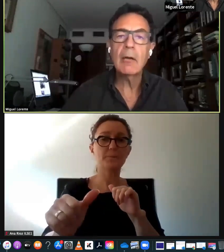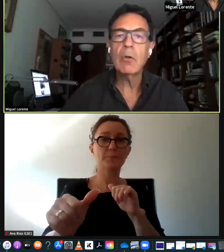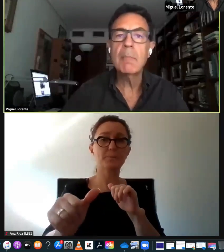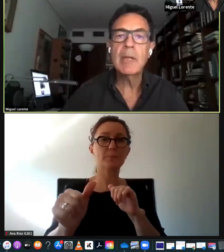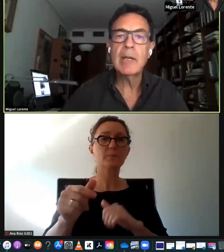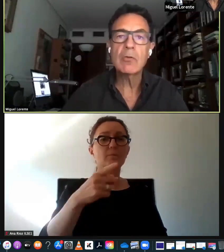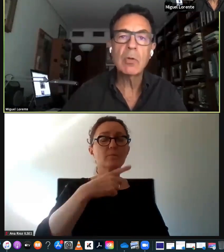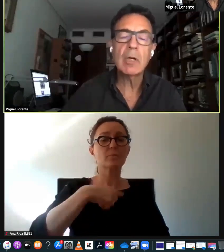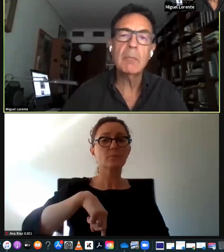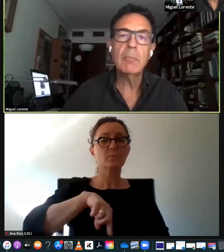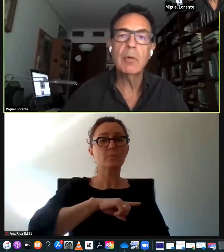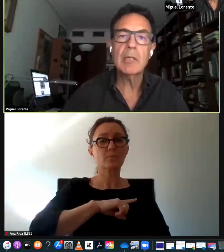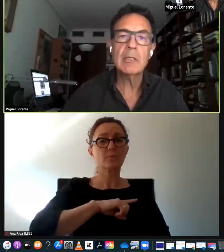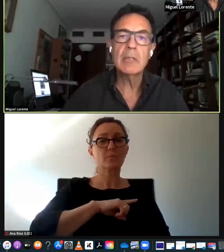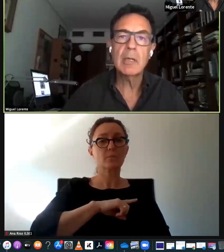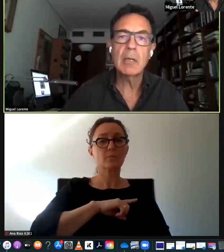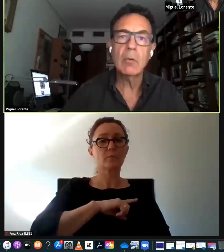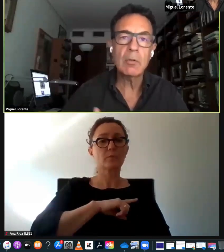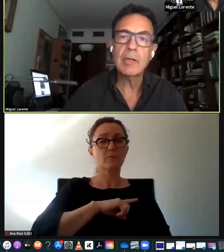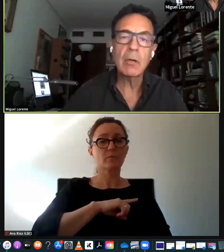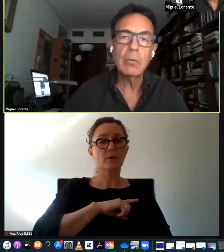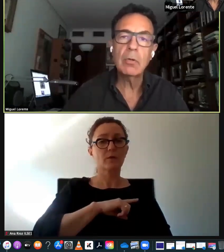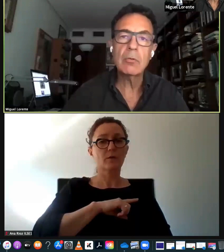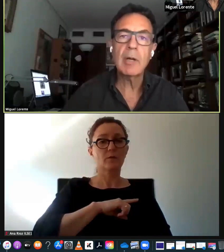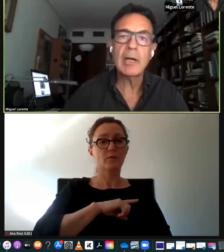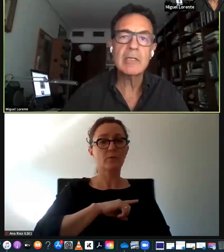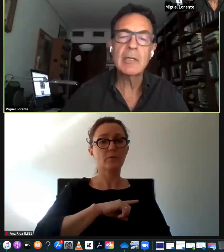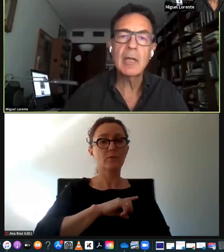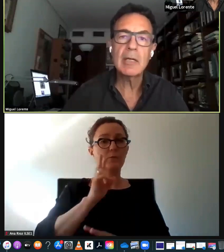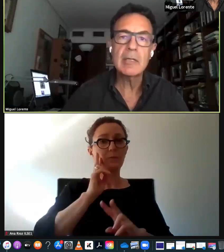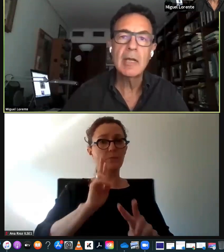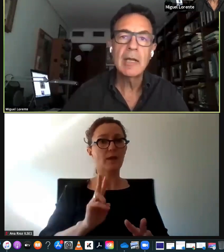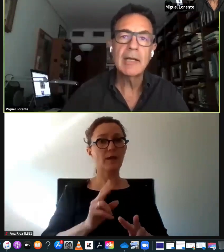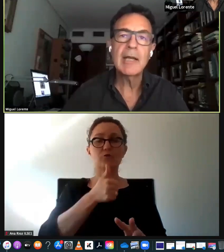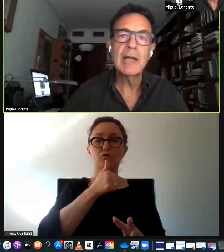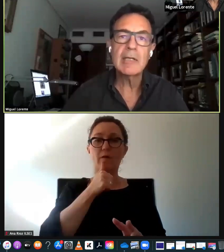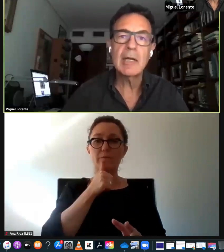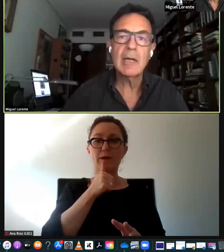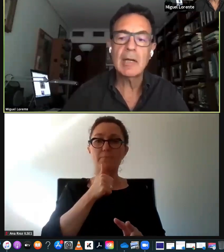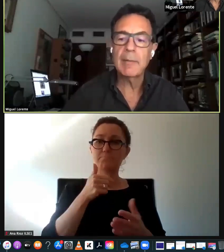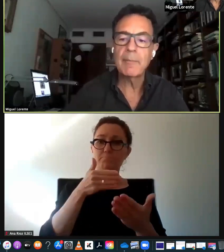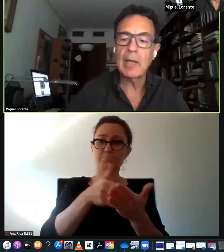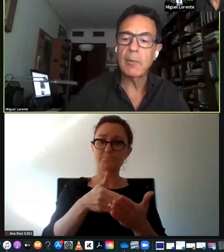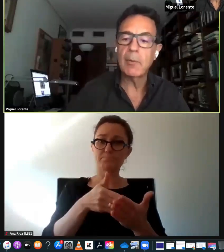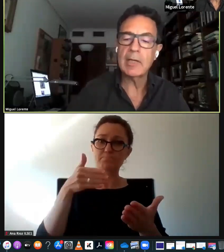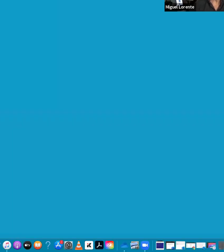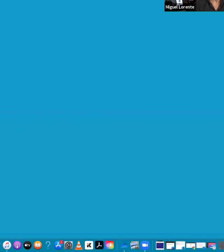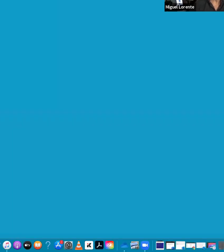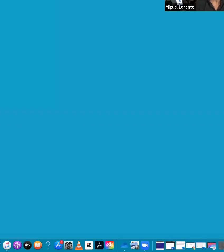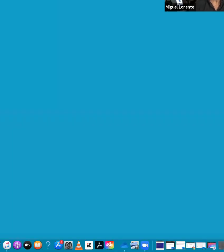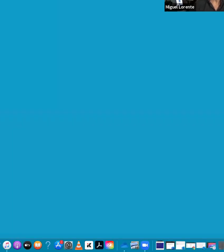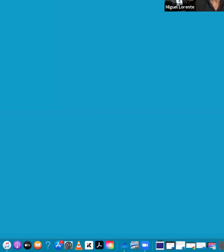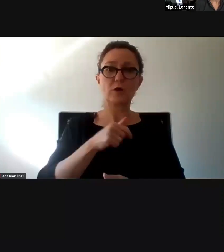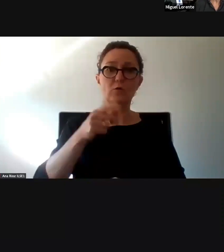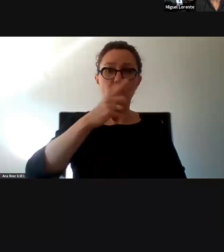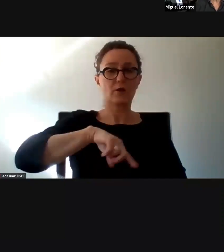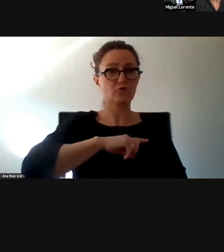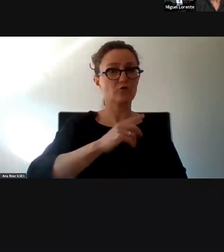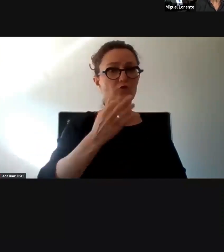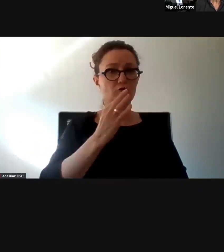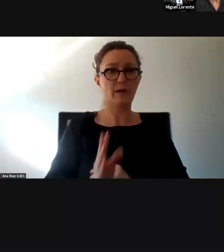no evita, no impide que surjan pues nuevos obstáculos, nuevas resistencias que tienen que ser abordadas. Por lo